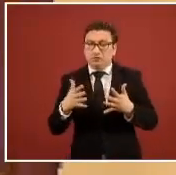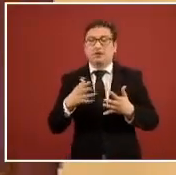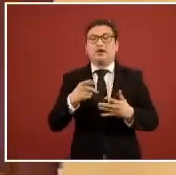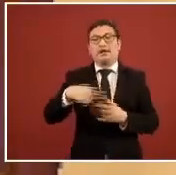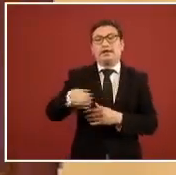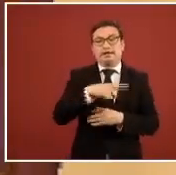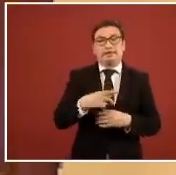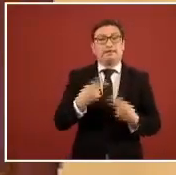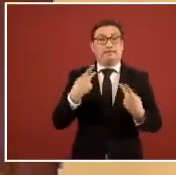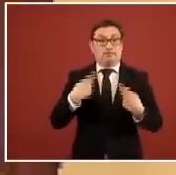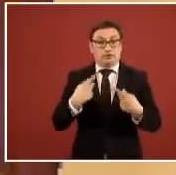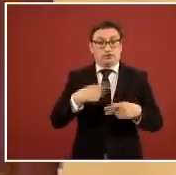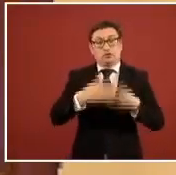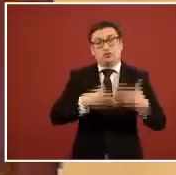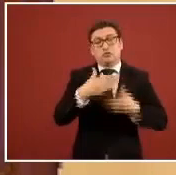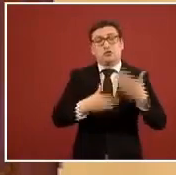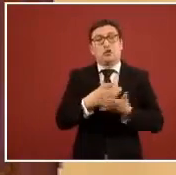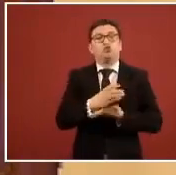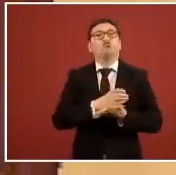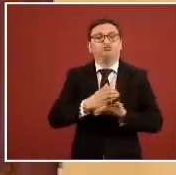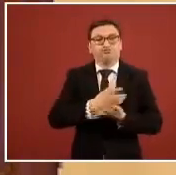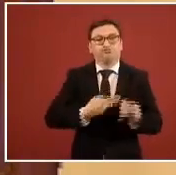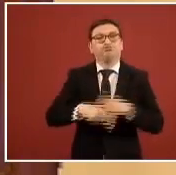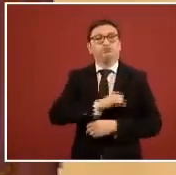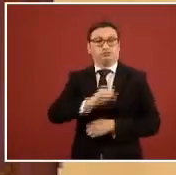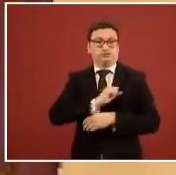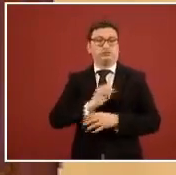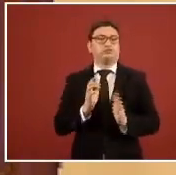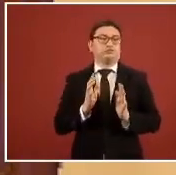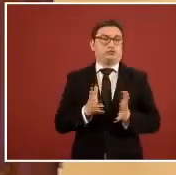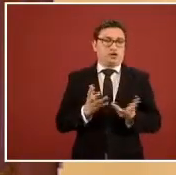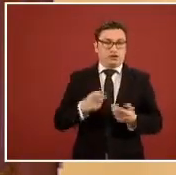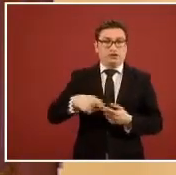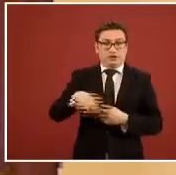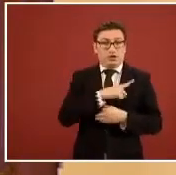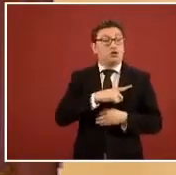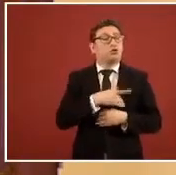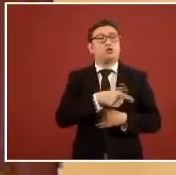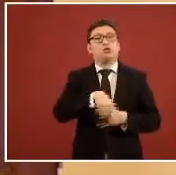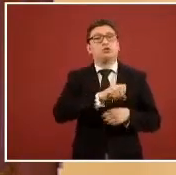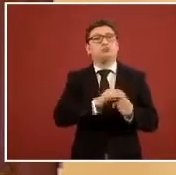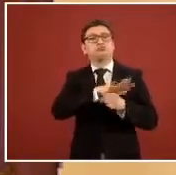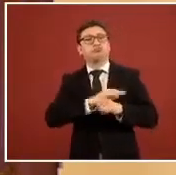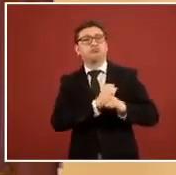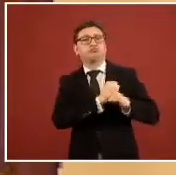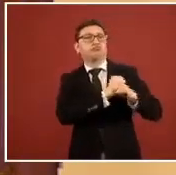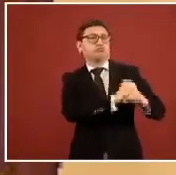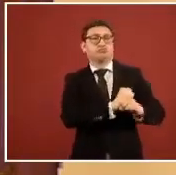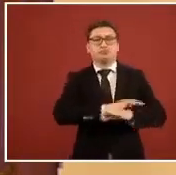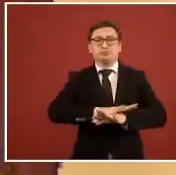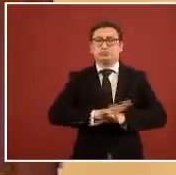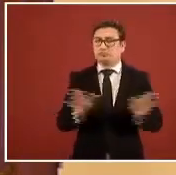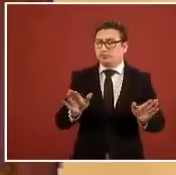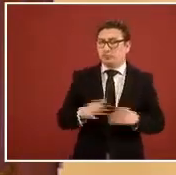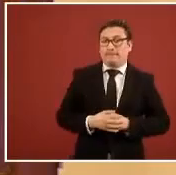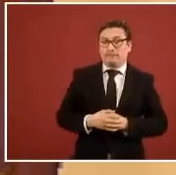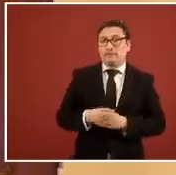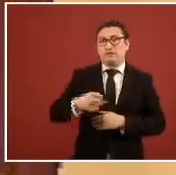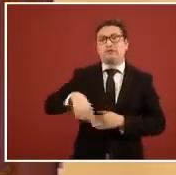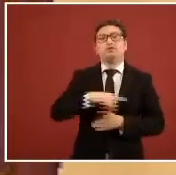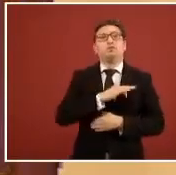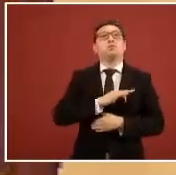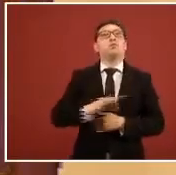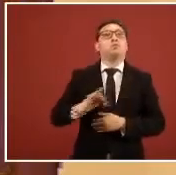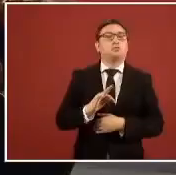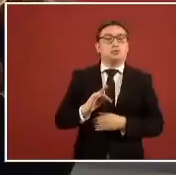felizmente se han recuperado y ya se encuentran en este momento inmunes ahora ante la enfermedad y pueden entonces